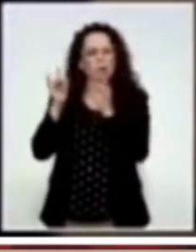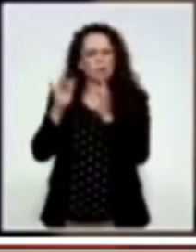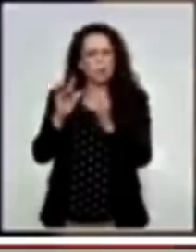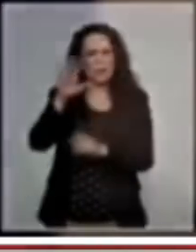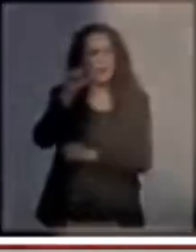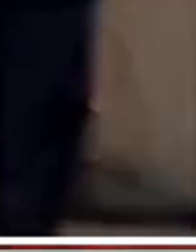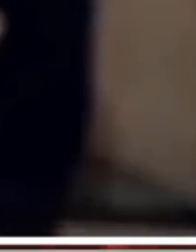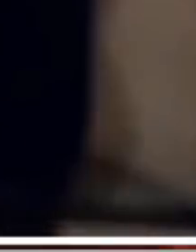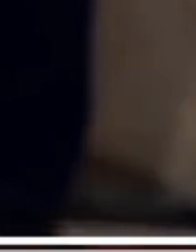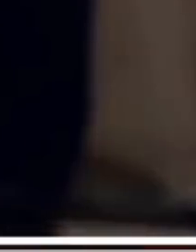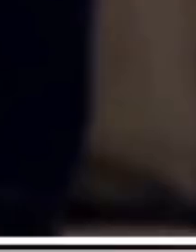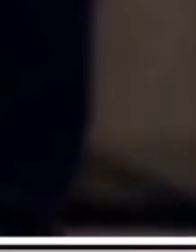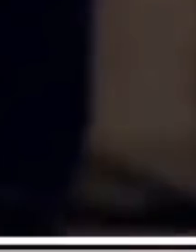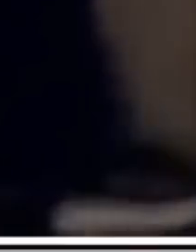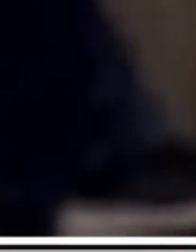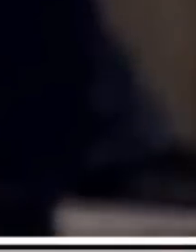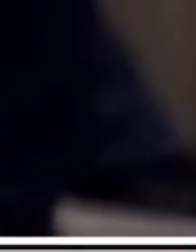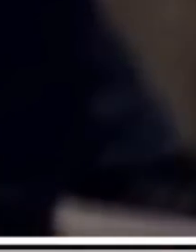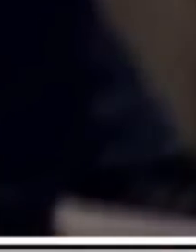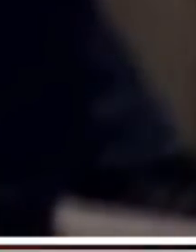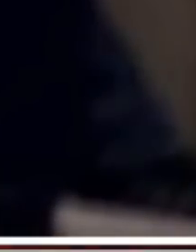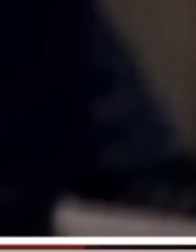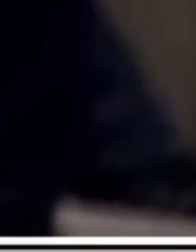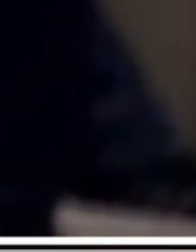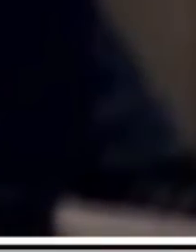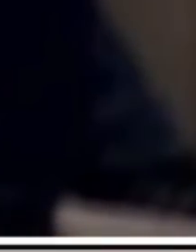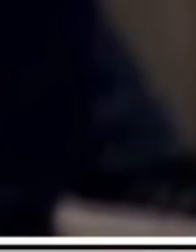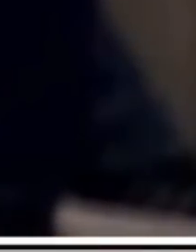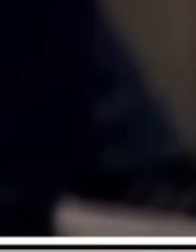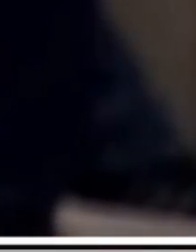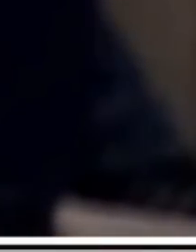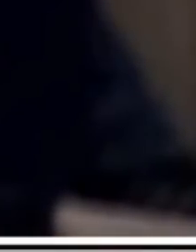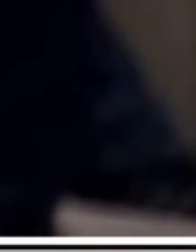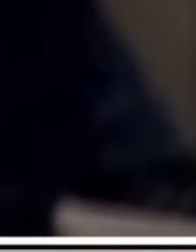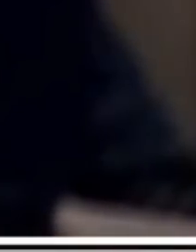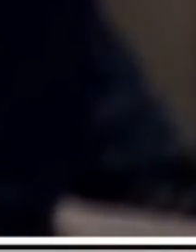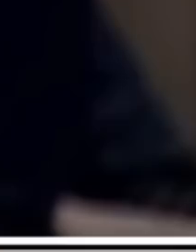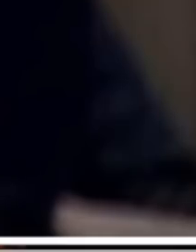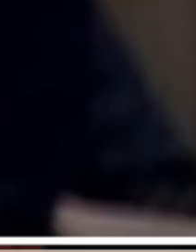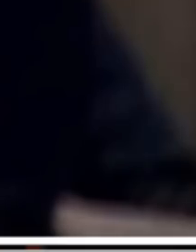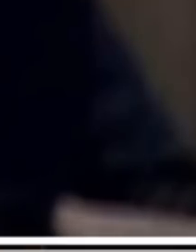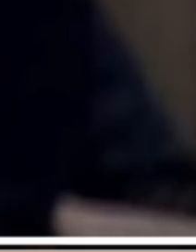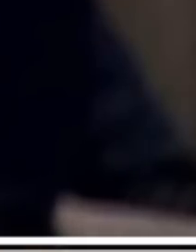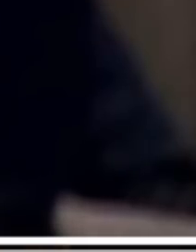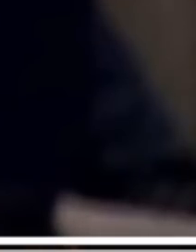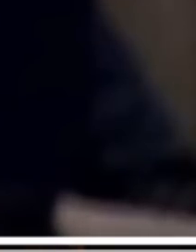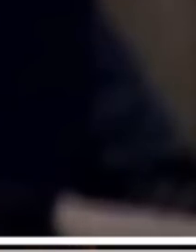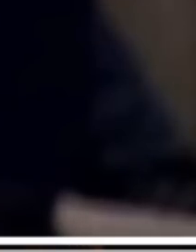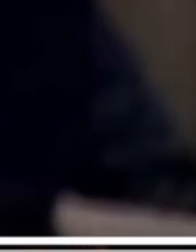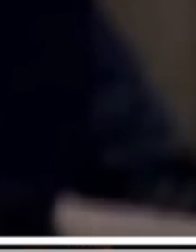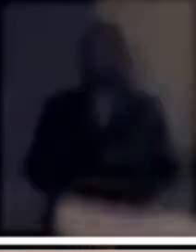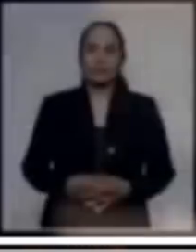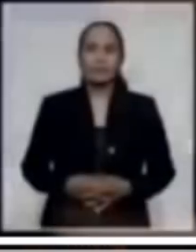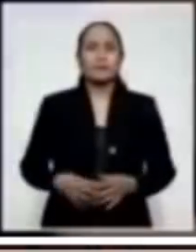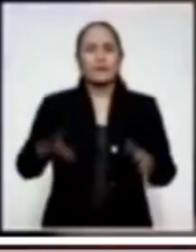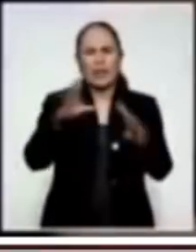fallos que han sido ejemplo del avance de los derechos humanos, y mencionó que había la intención de ampararla, pues